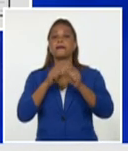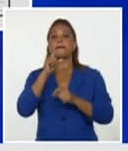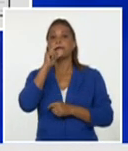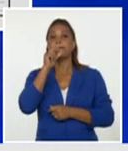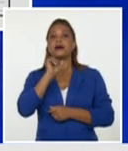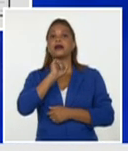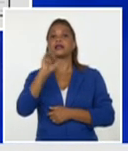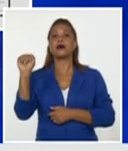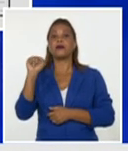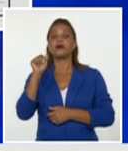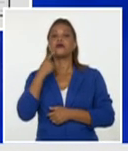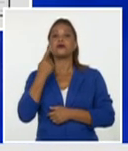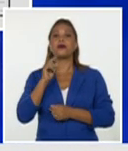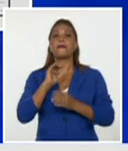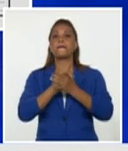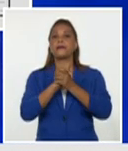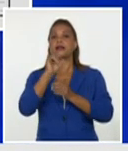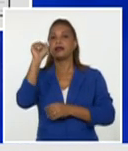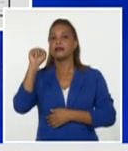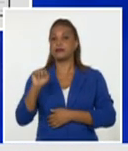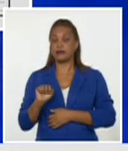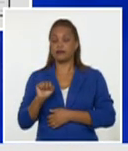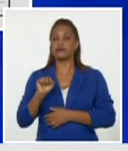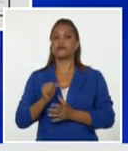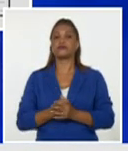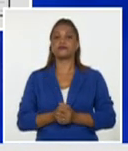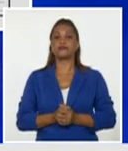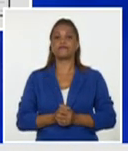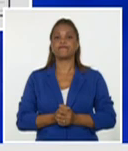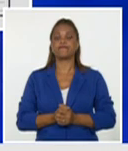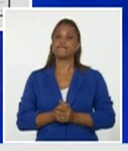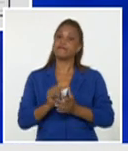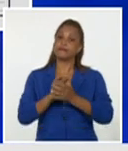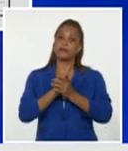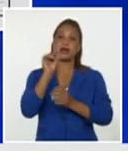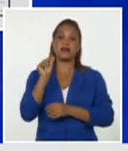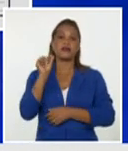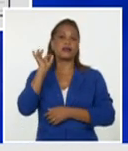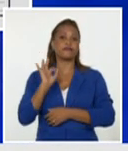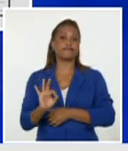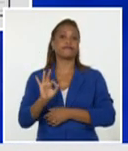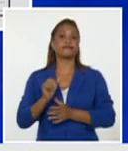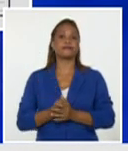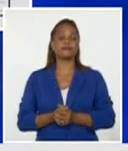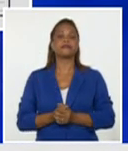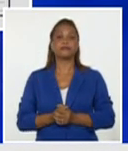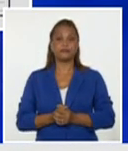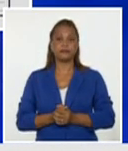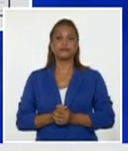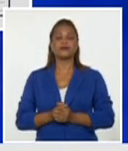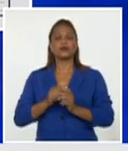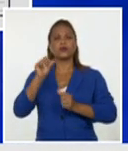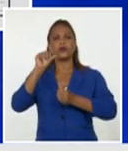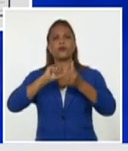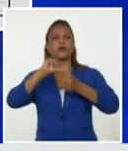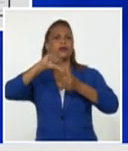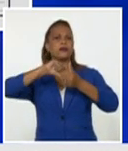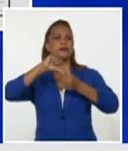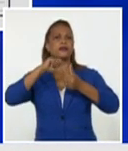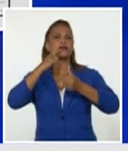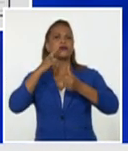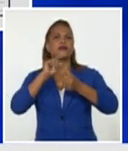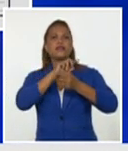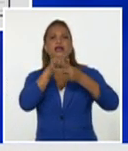Melena del Sur. Este es Mayabeque y realmente es el comportamiento de las